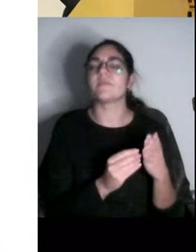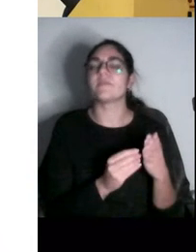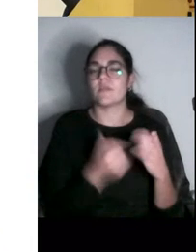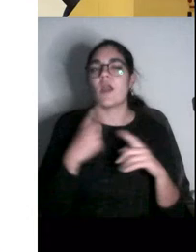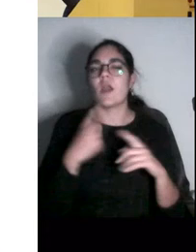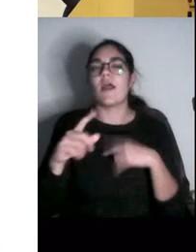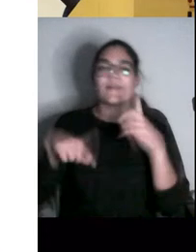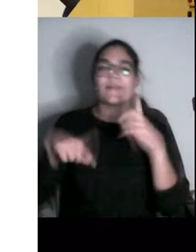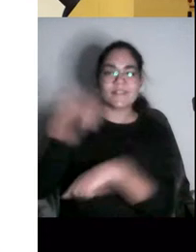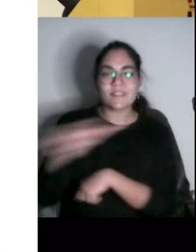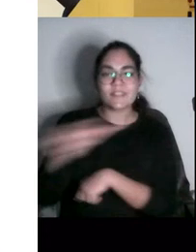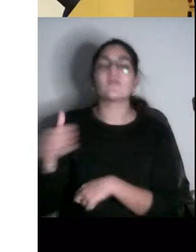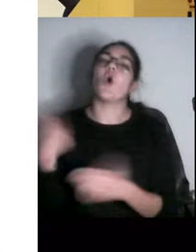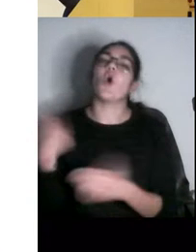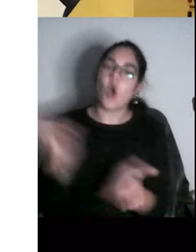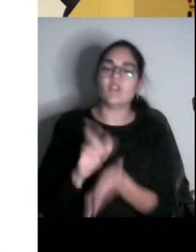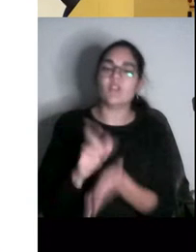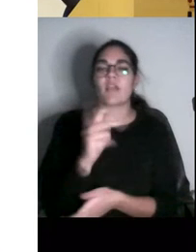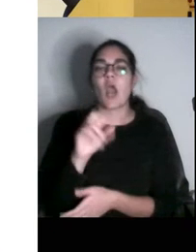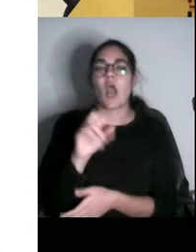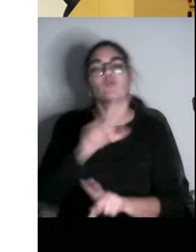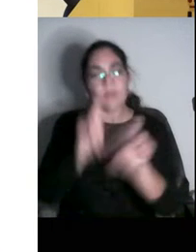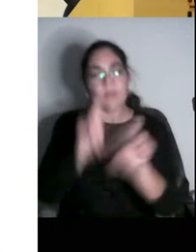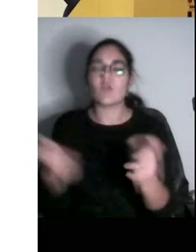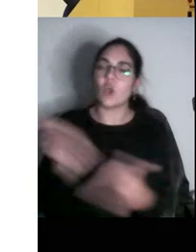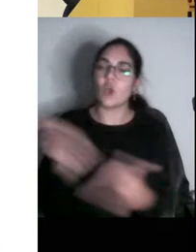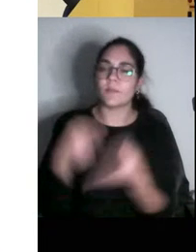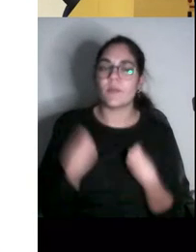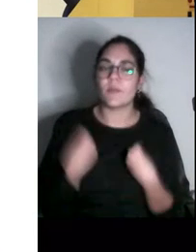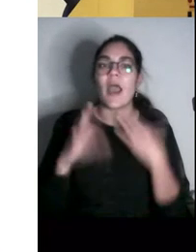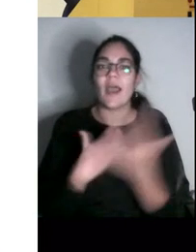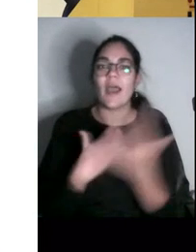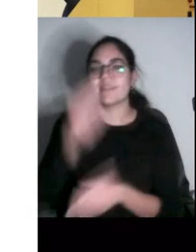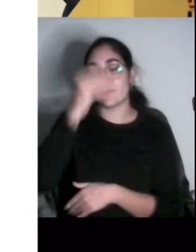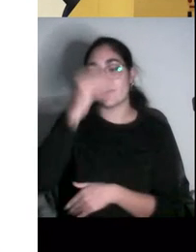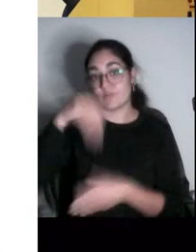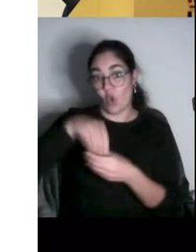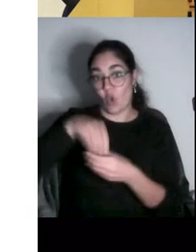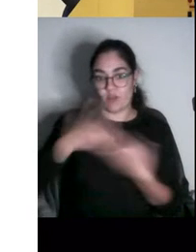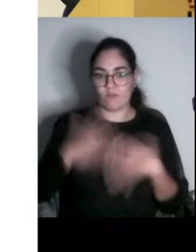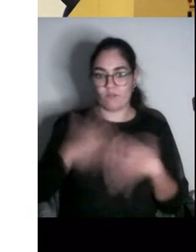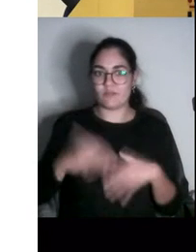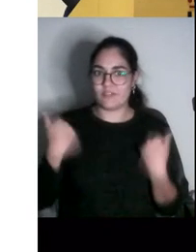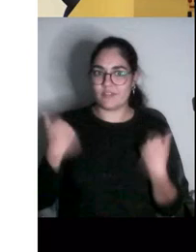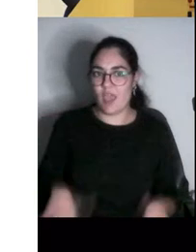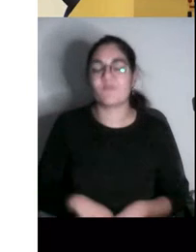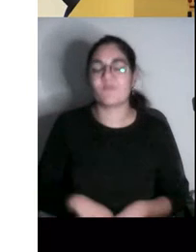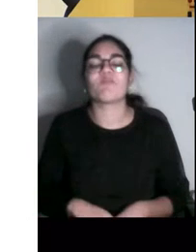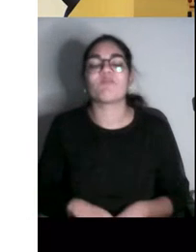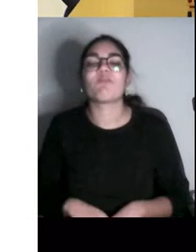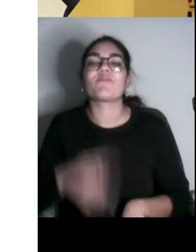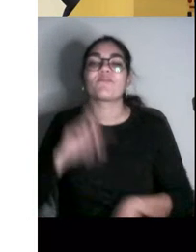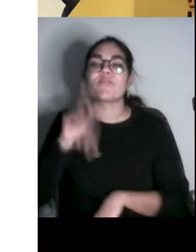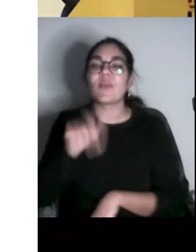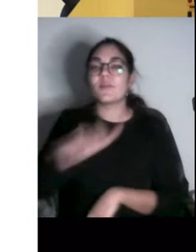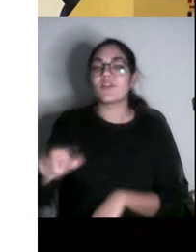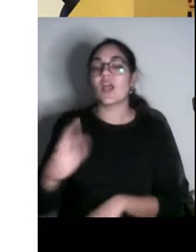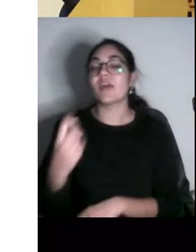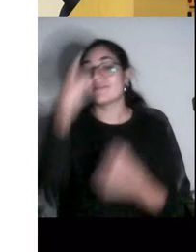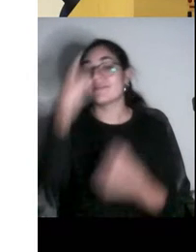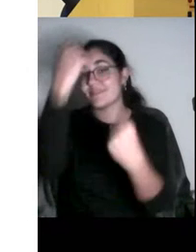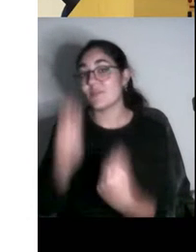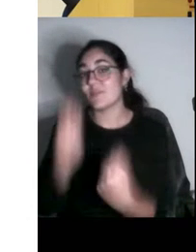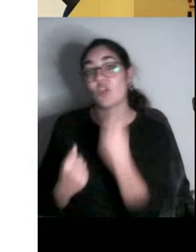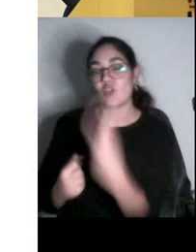observamos que este contenido haya quedado asimilar contamos también que la participación de los expertos por un